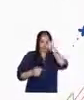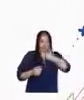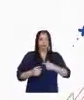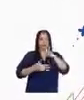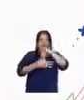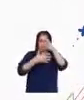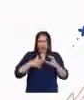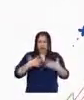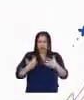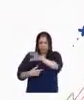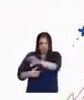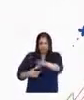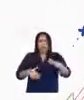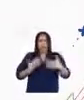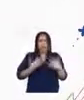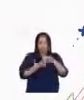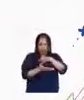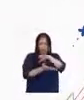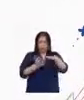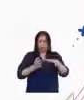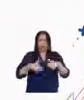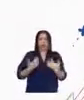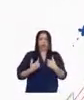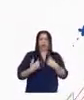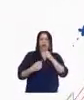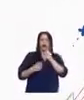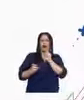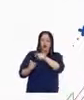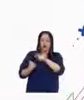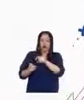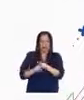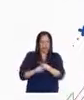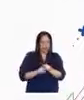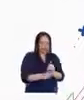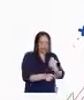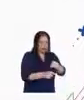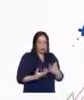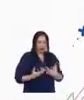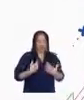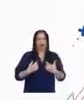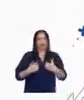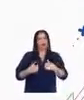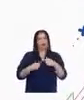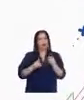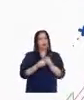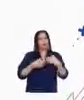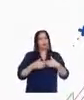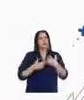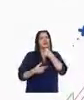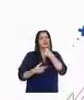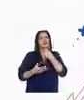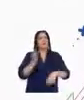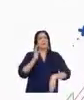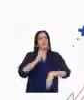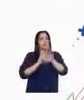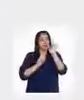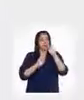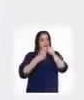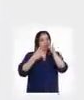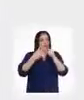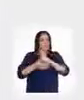pueden combinarse. Tú puedes pertenecer a más de una familia, así como puedes tener más de una vocación. Veamos un ejemplo.